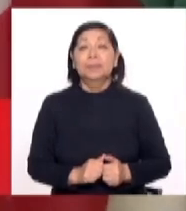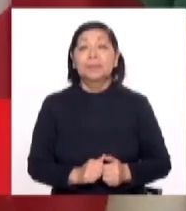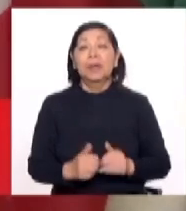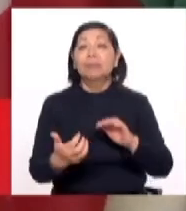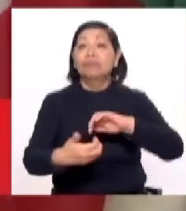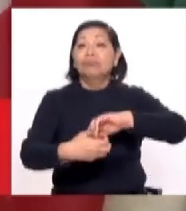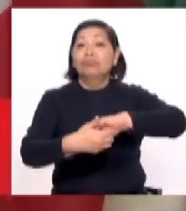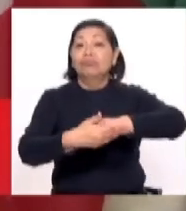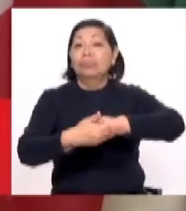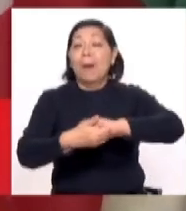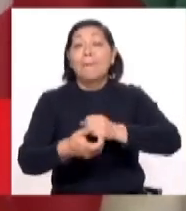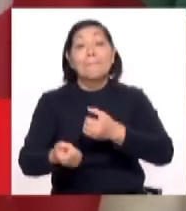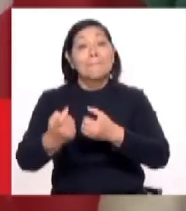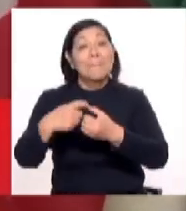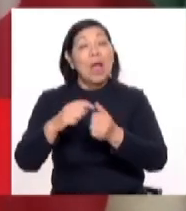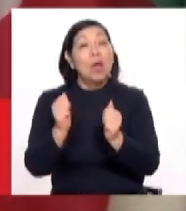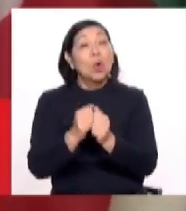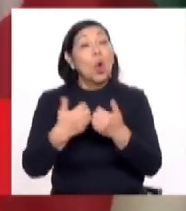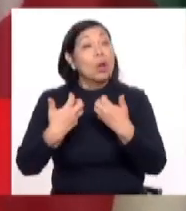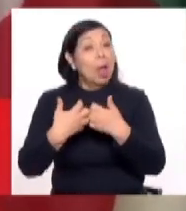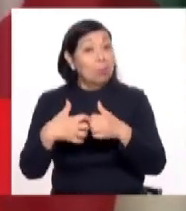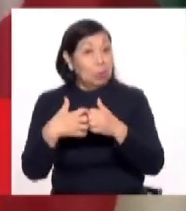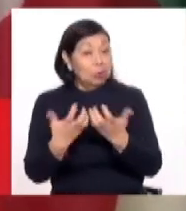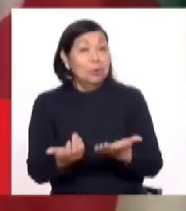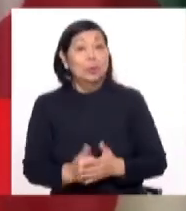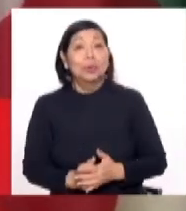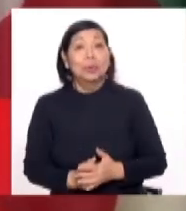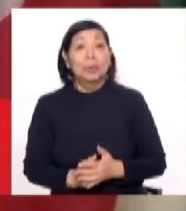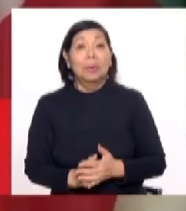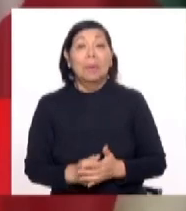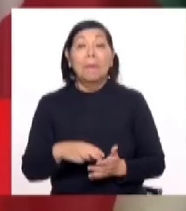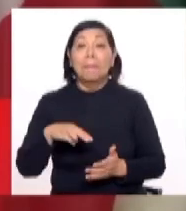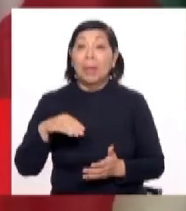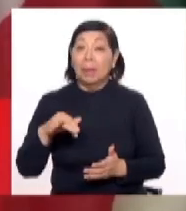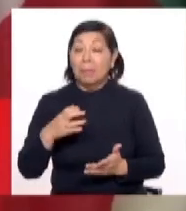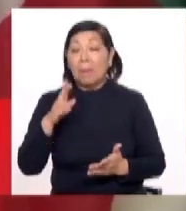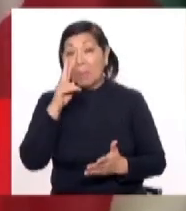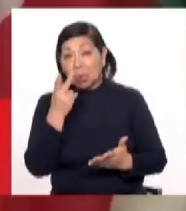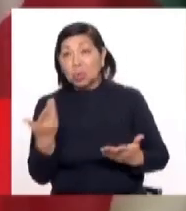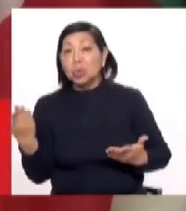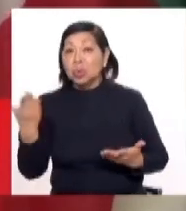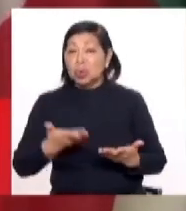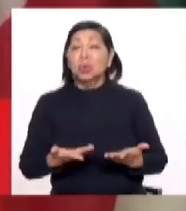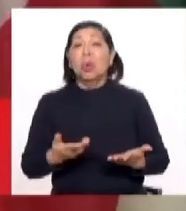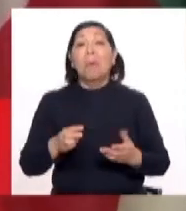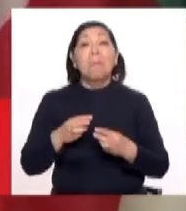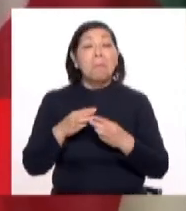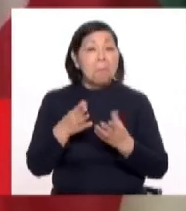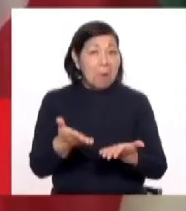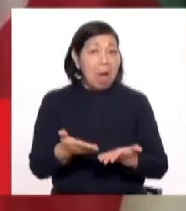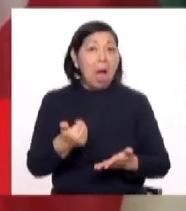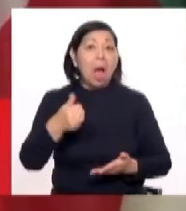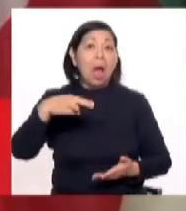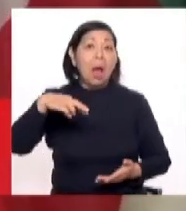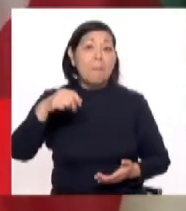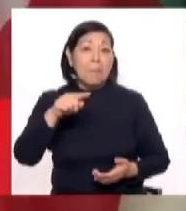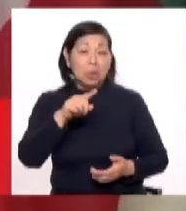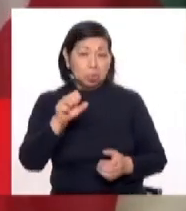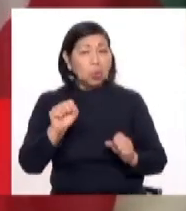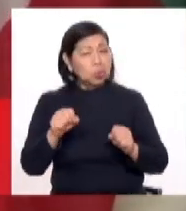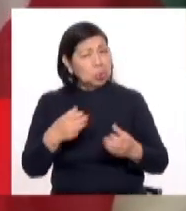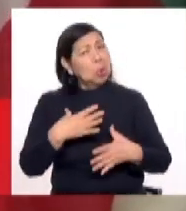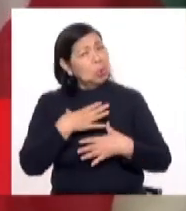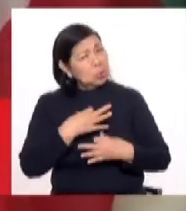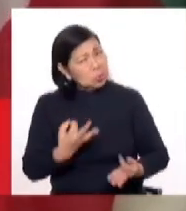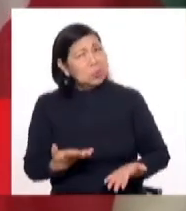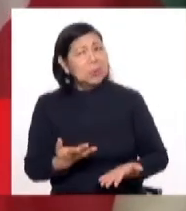pactar reuniones adicionales con empresas que quieren mipes proveedoras del Perú este Walmart la misma Amazon son han dicho que están